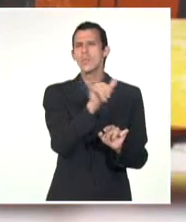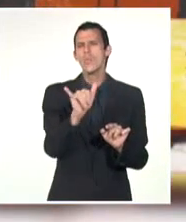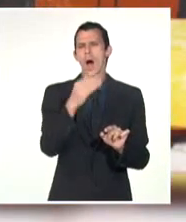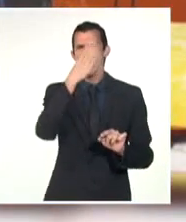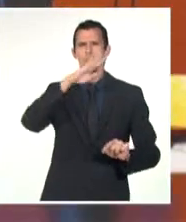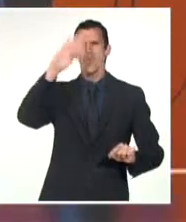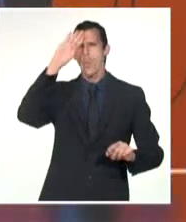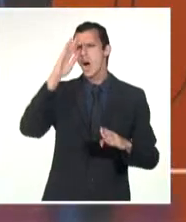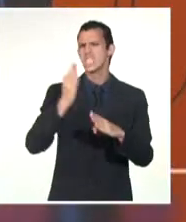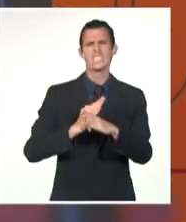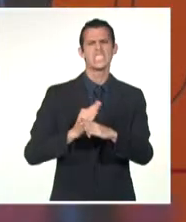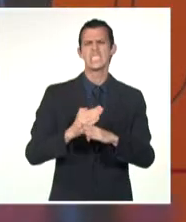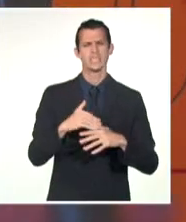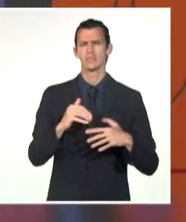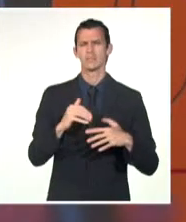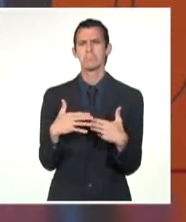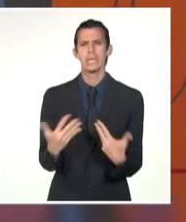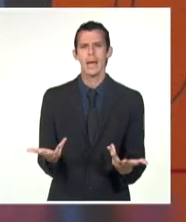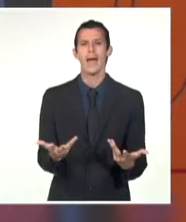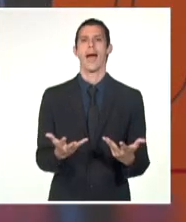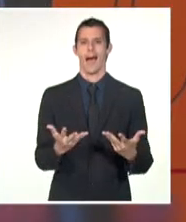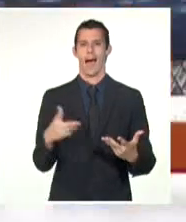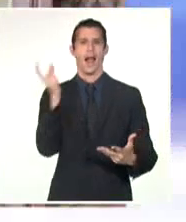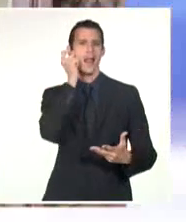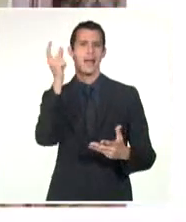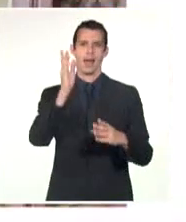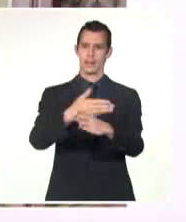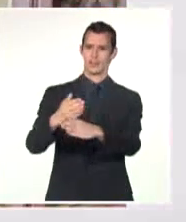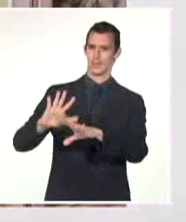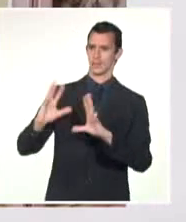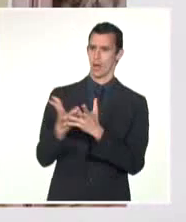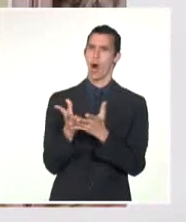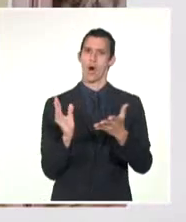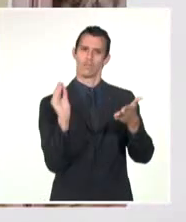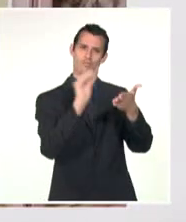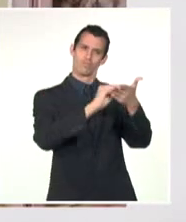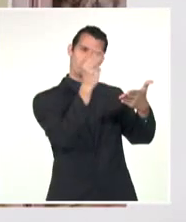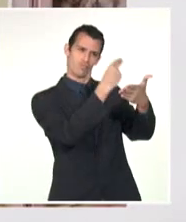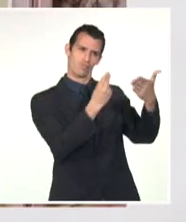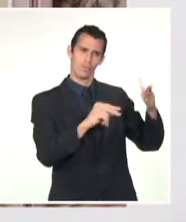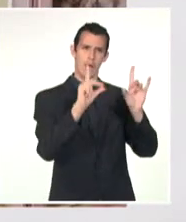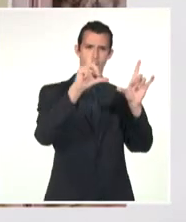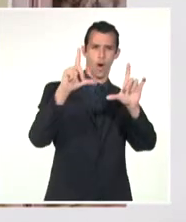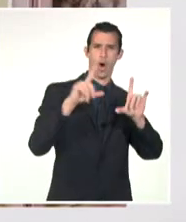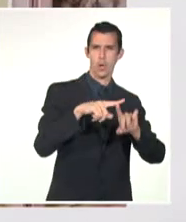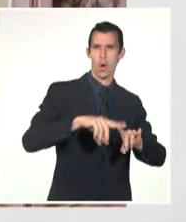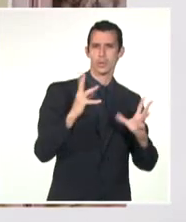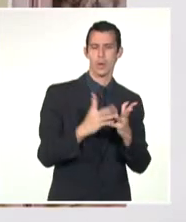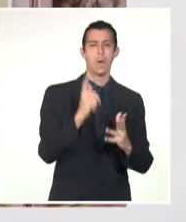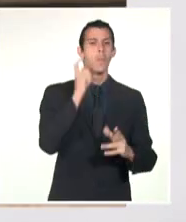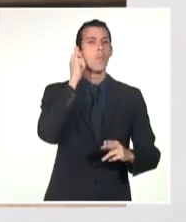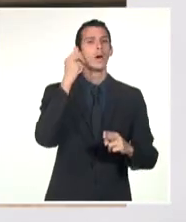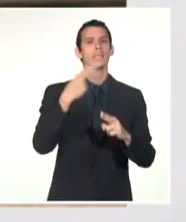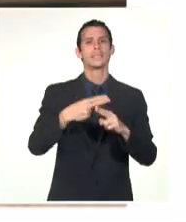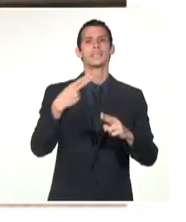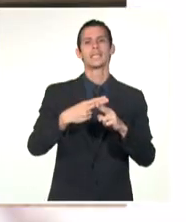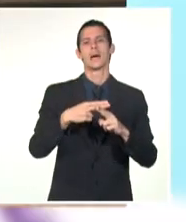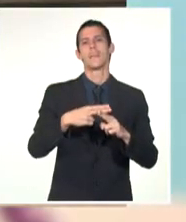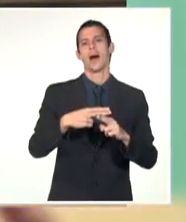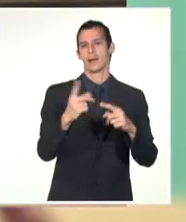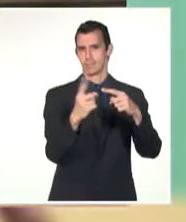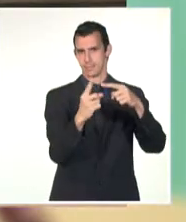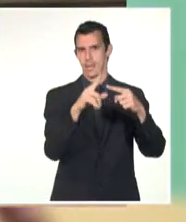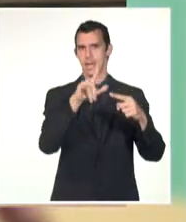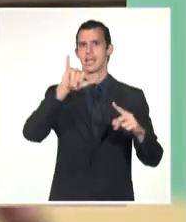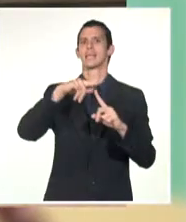el ser cubano como premisa de la exposición colectiva Un poco de mí. La curadora Crisly Pérez seleccionó un grupo